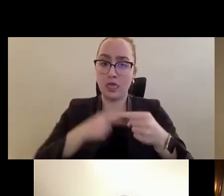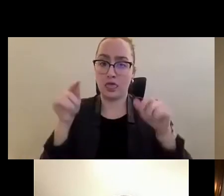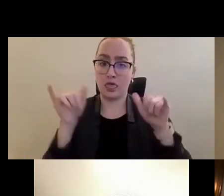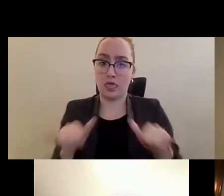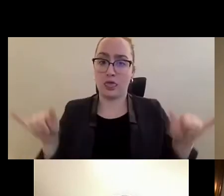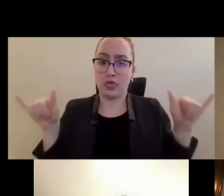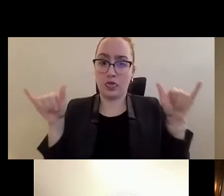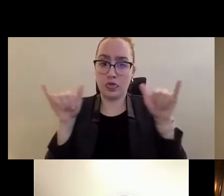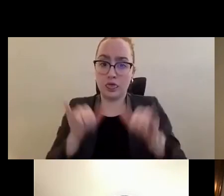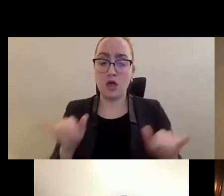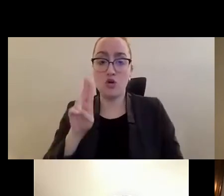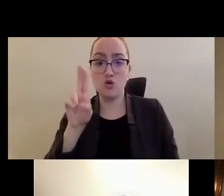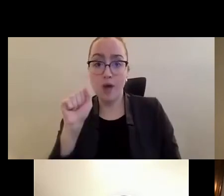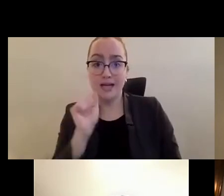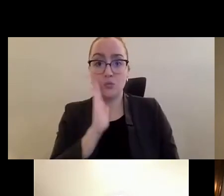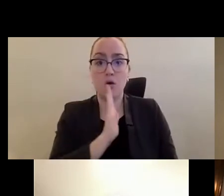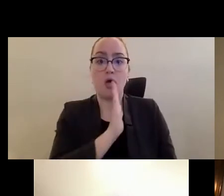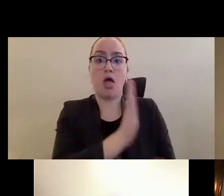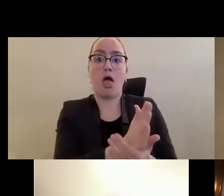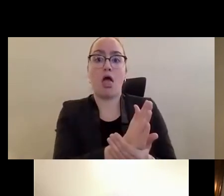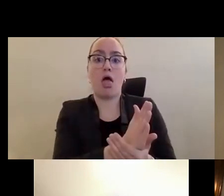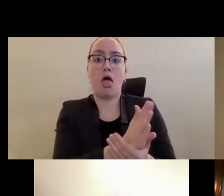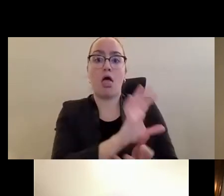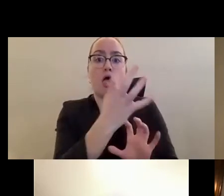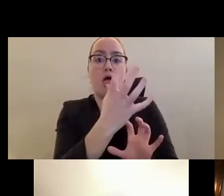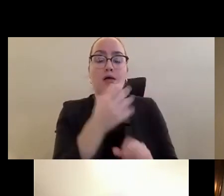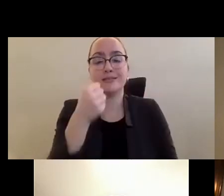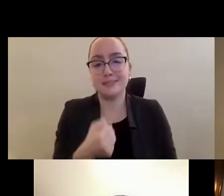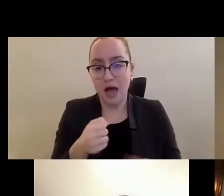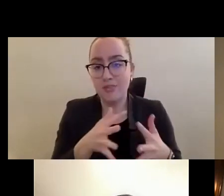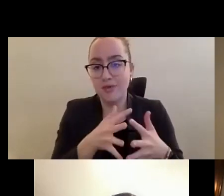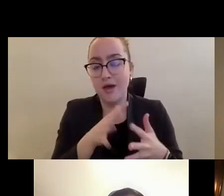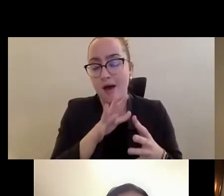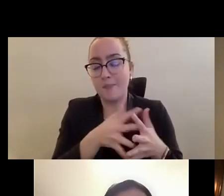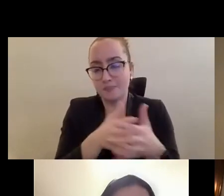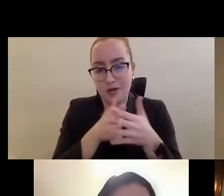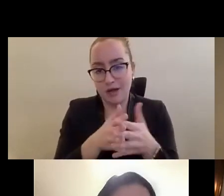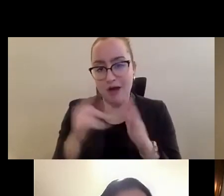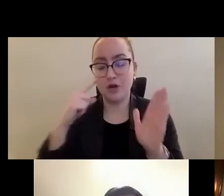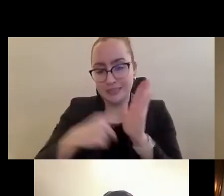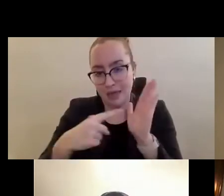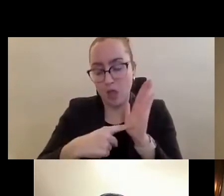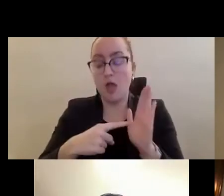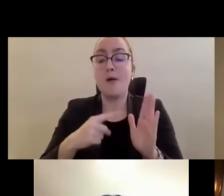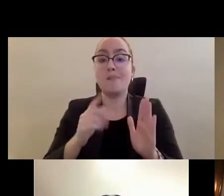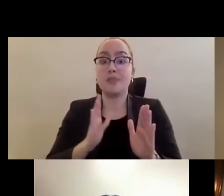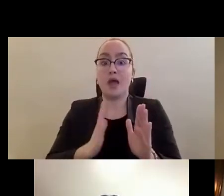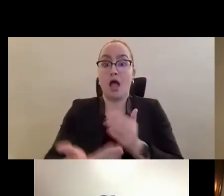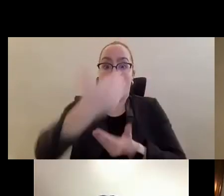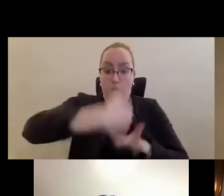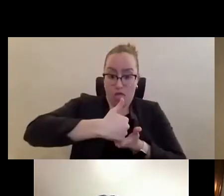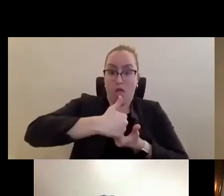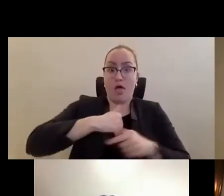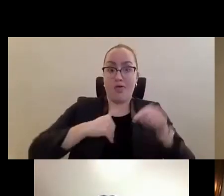la manera en que siempre Estados Unidos está interviniendo en otros países, por ejemplo, en Latinoamérica,